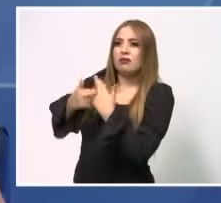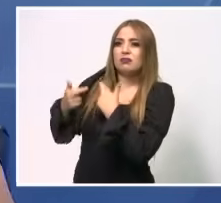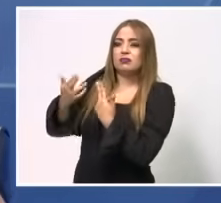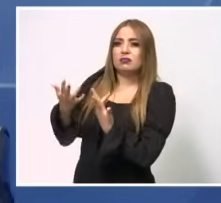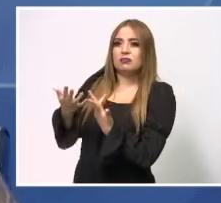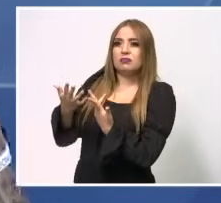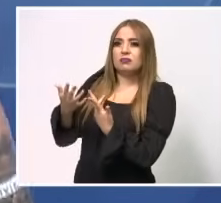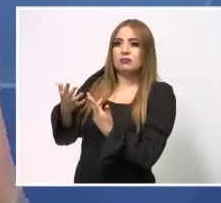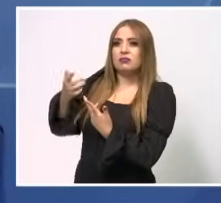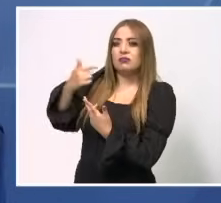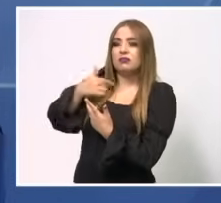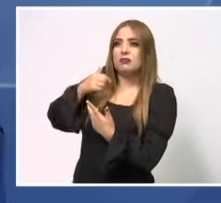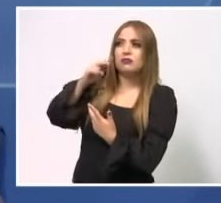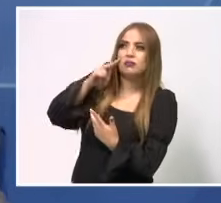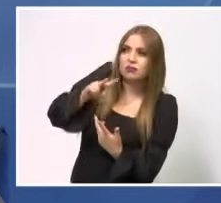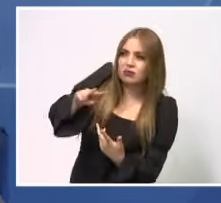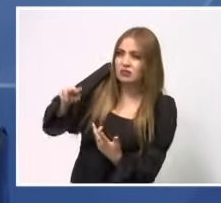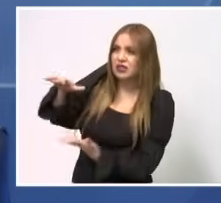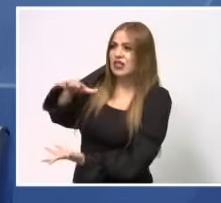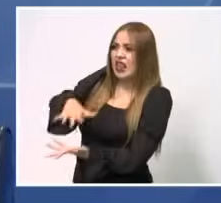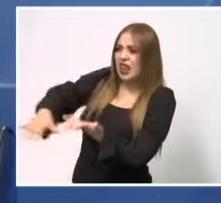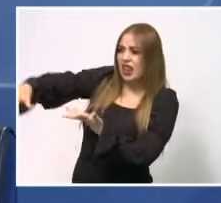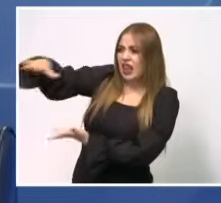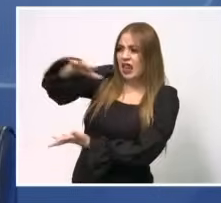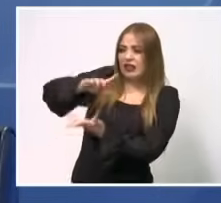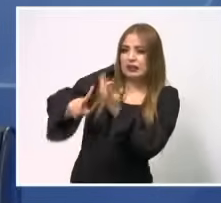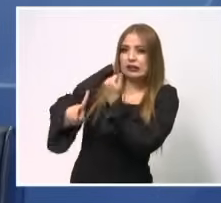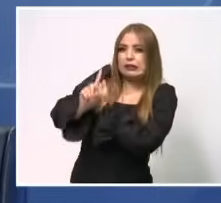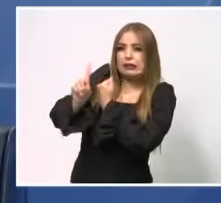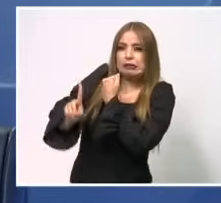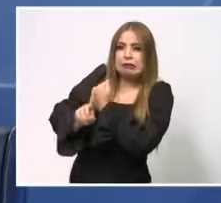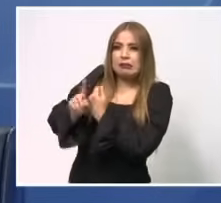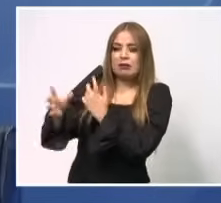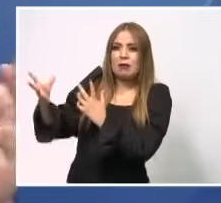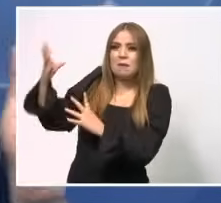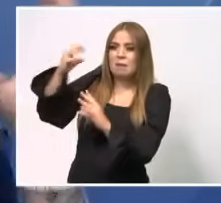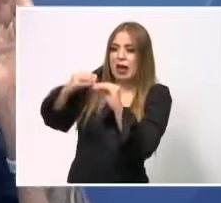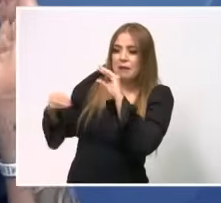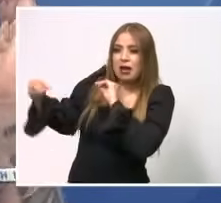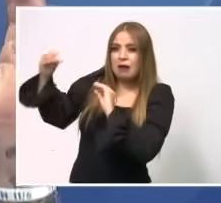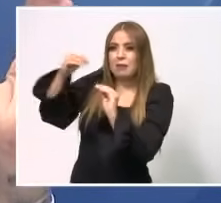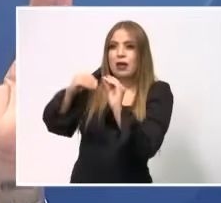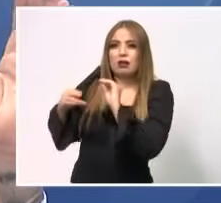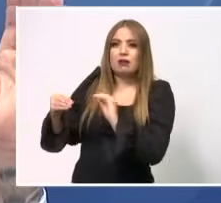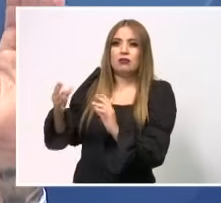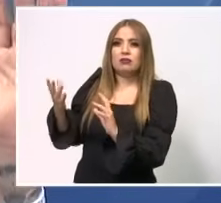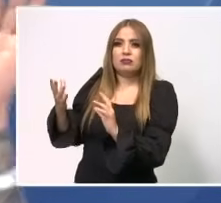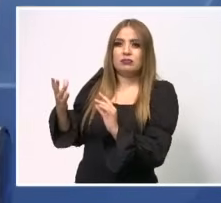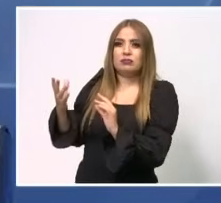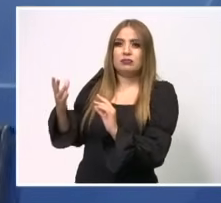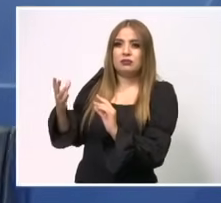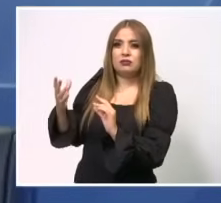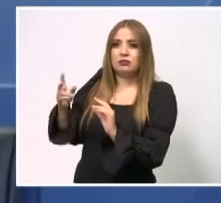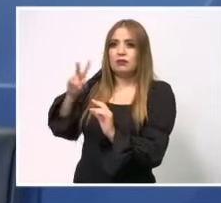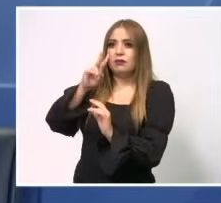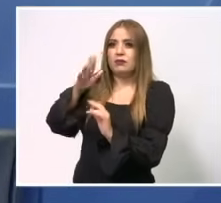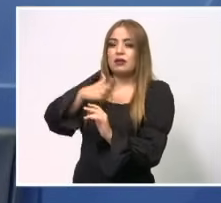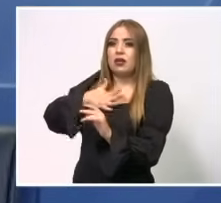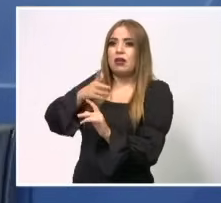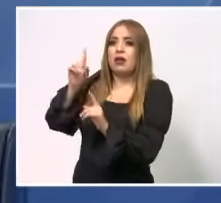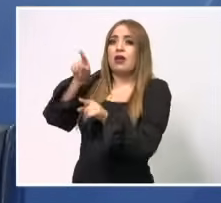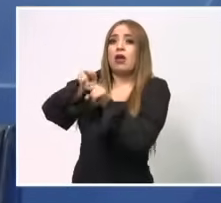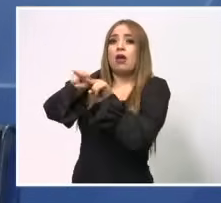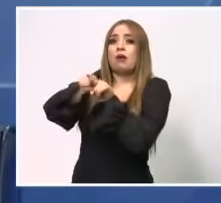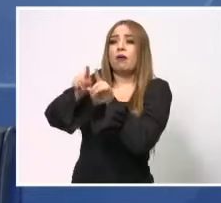empiezo a ver más discusión empiezo este a escuchar insultos gritos y y veo que mi hermano algo